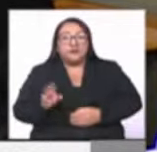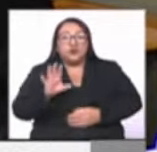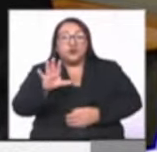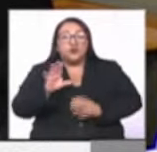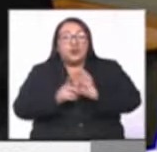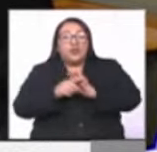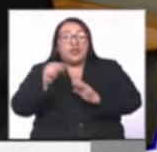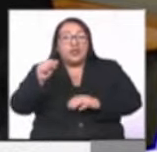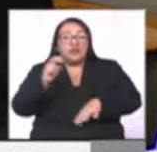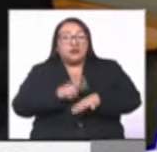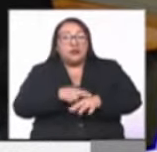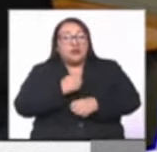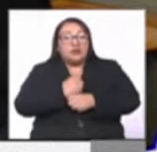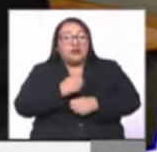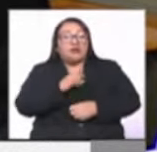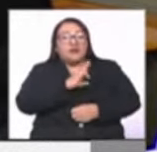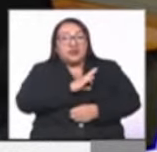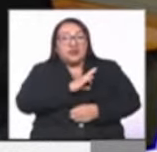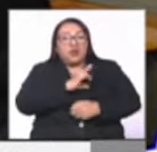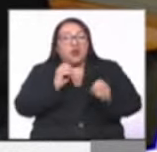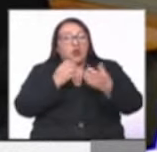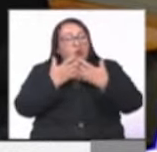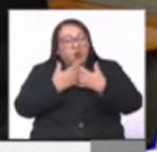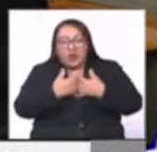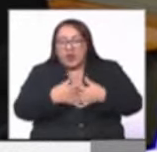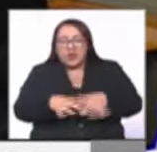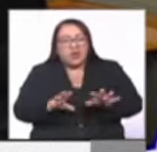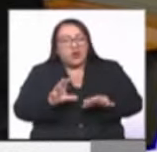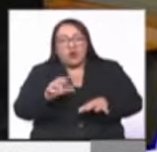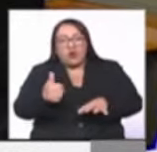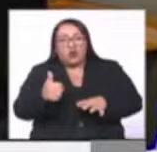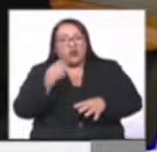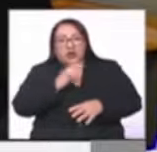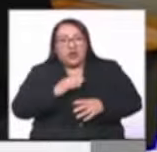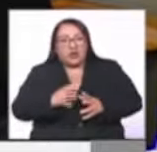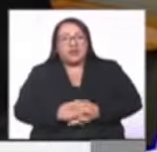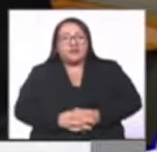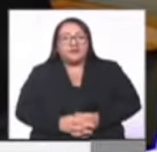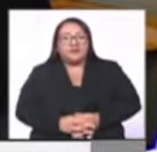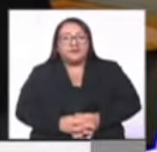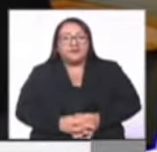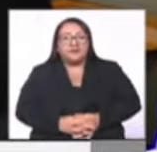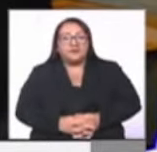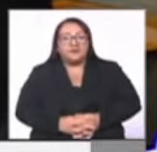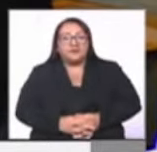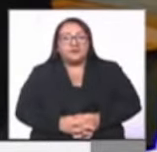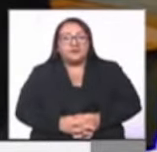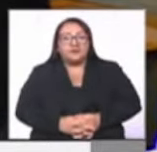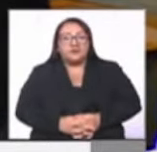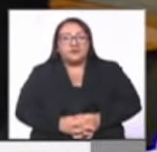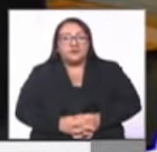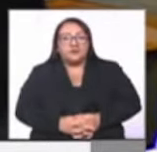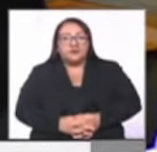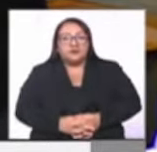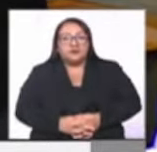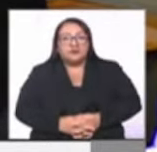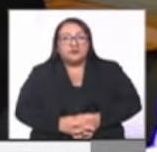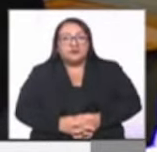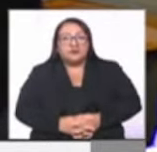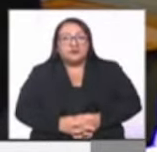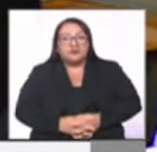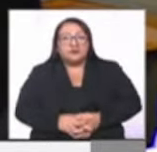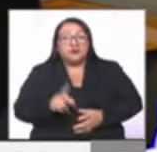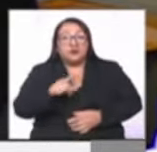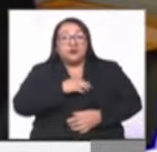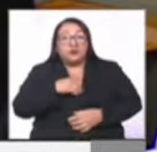de orden civil laboral fiscal o de cualquier otro carácter fin de la cita los